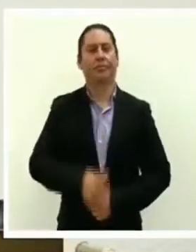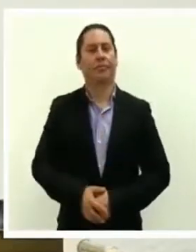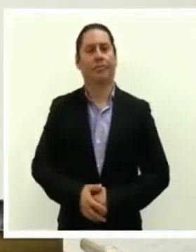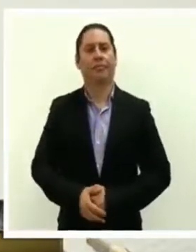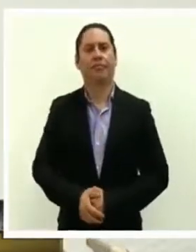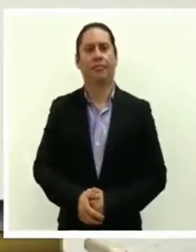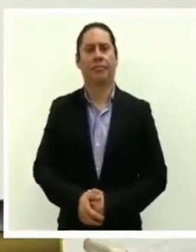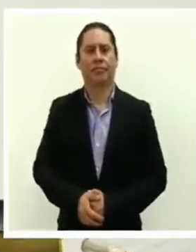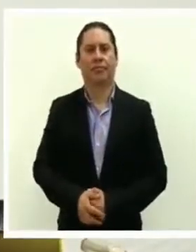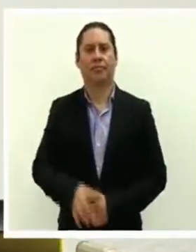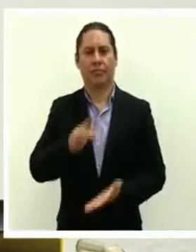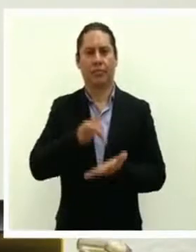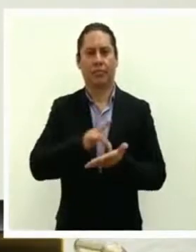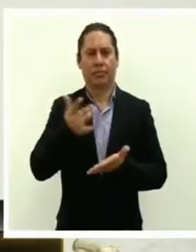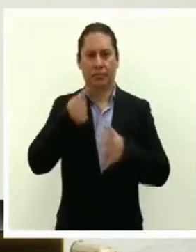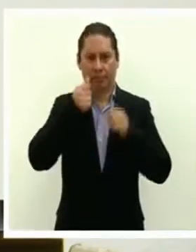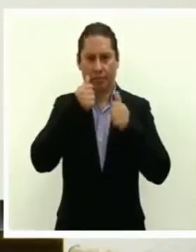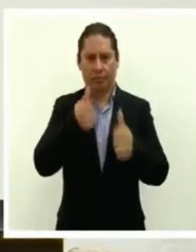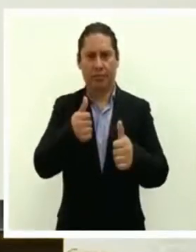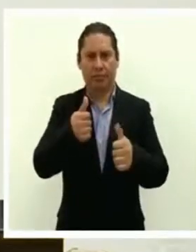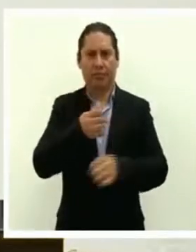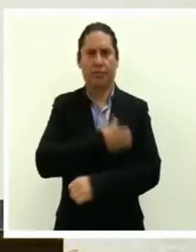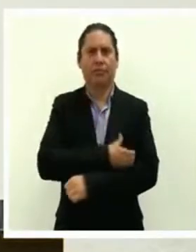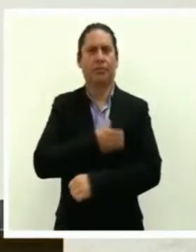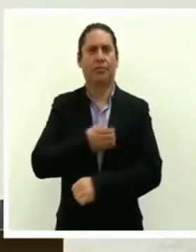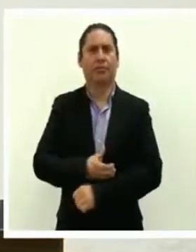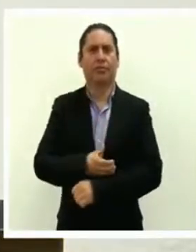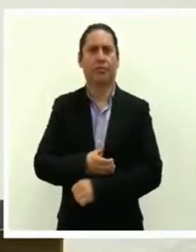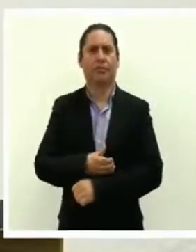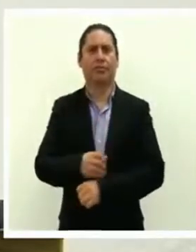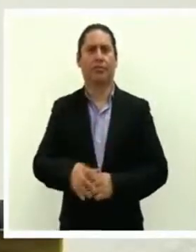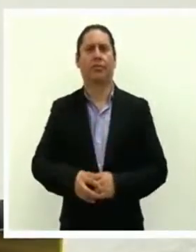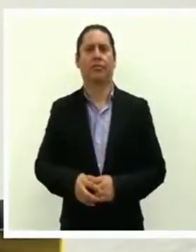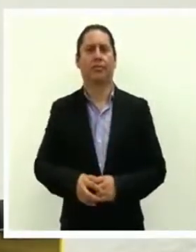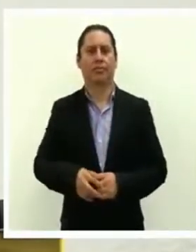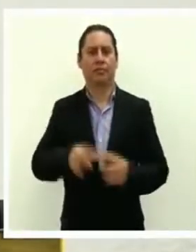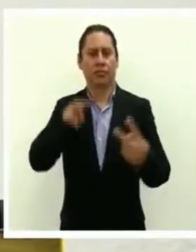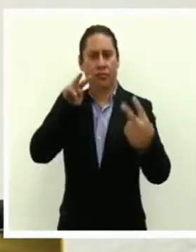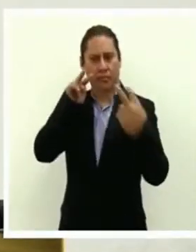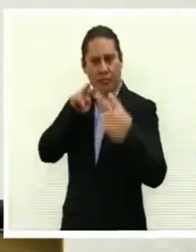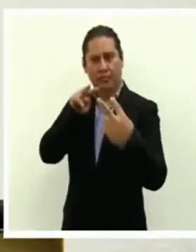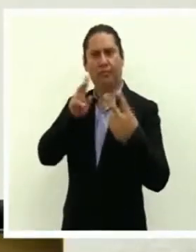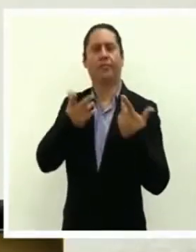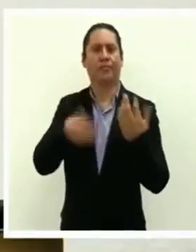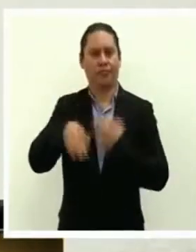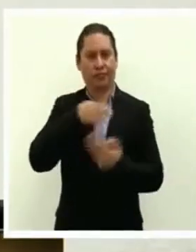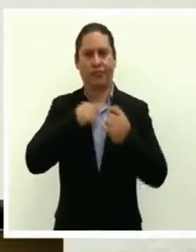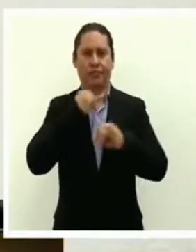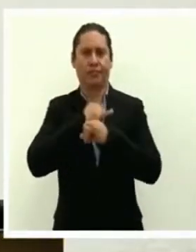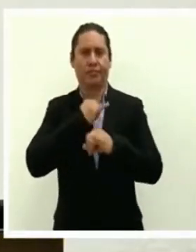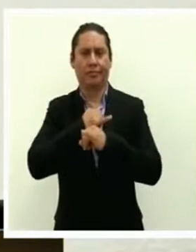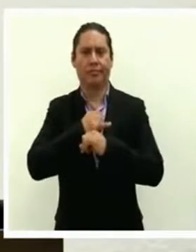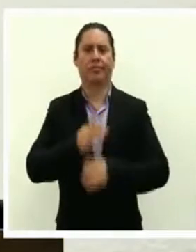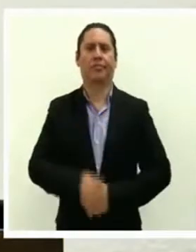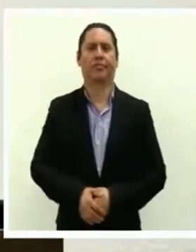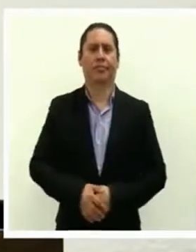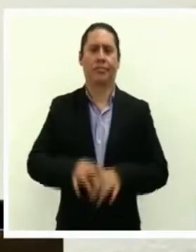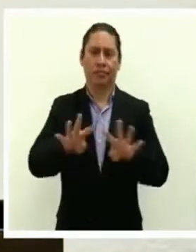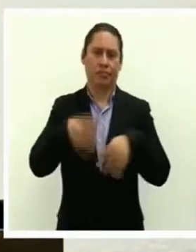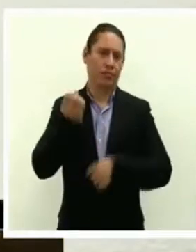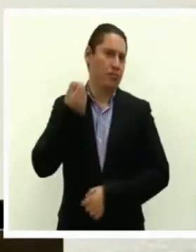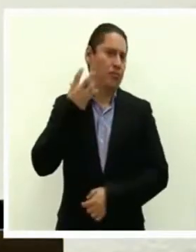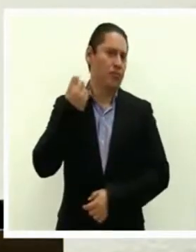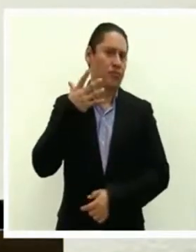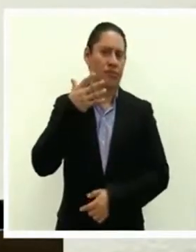general. Gracias por estar atentos y acompañarnos a través de la tecnología digital y redes sociales a esta sesión ordinaria